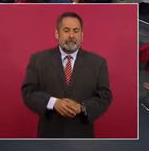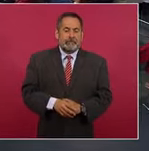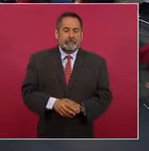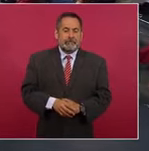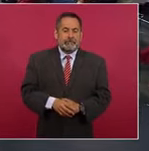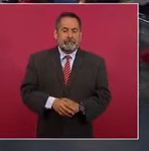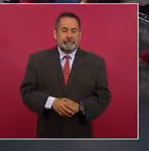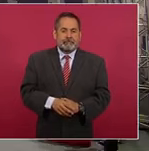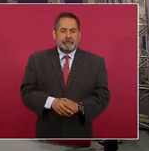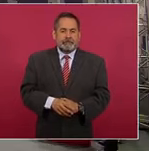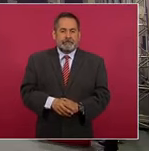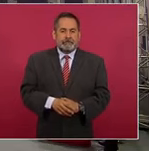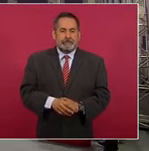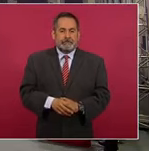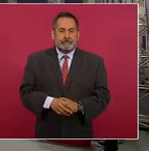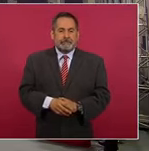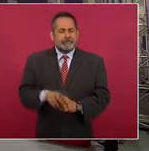No.